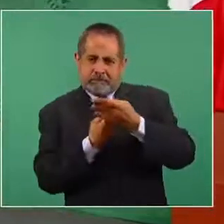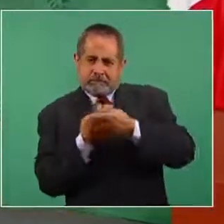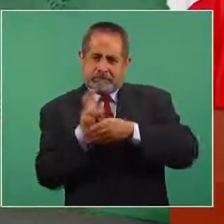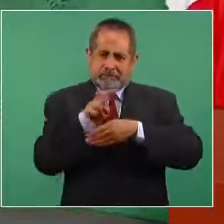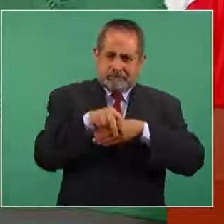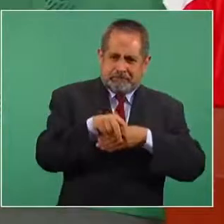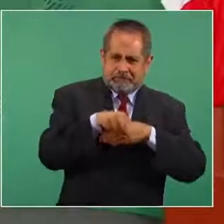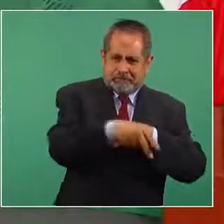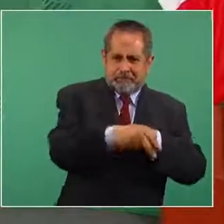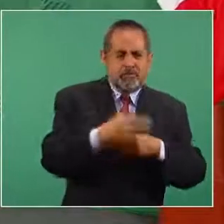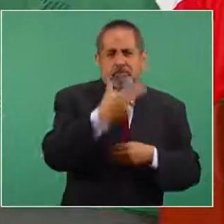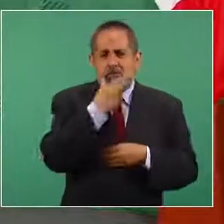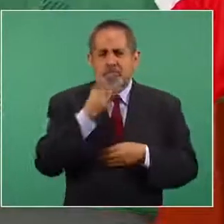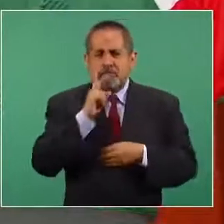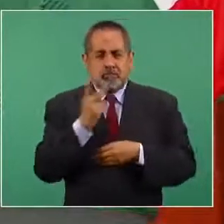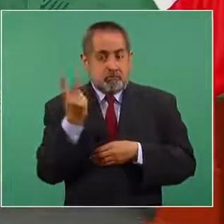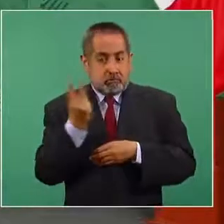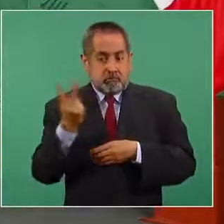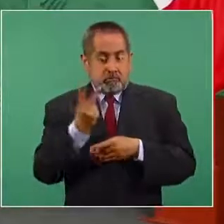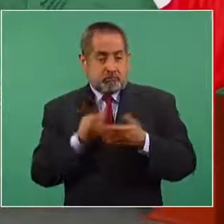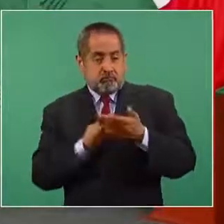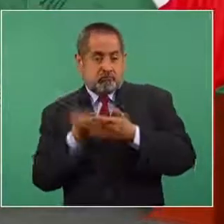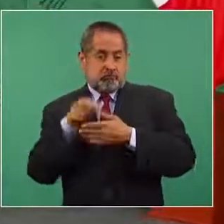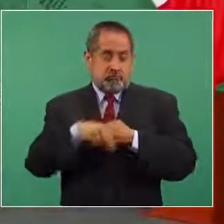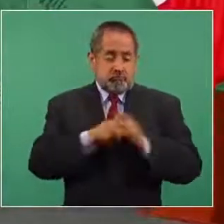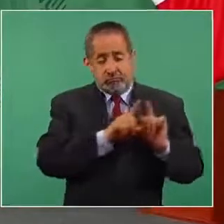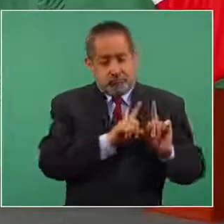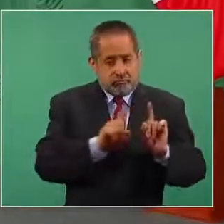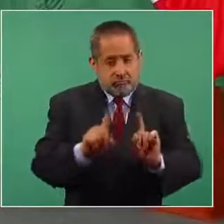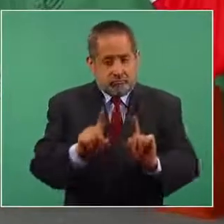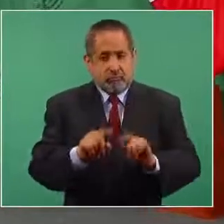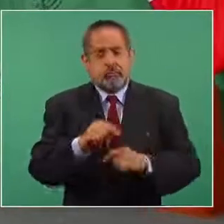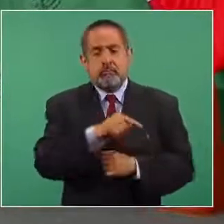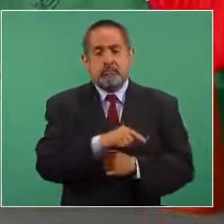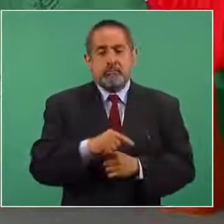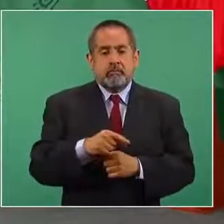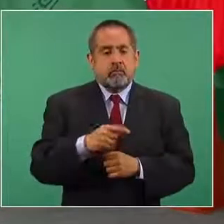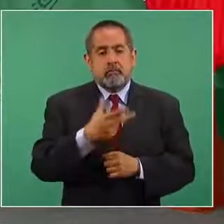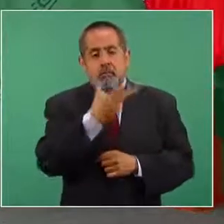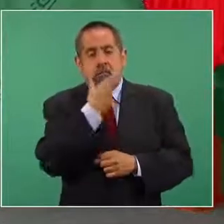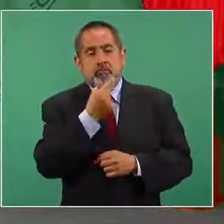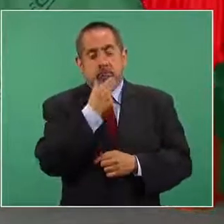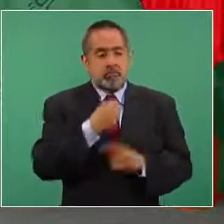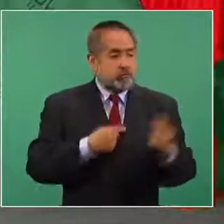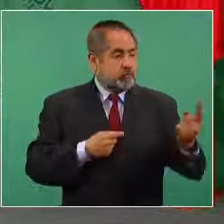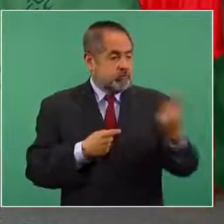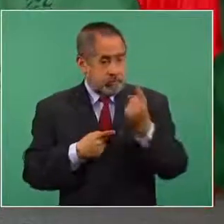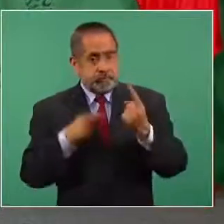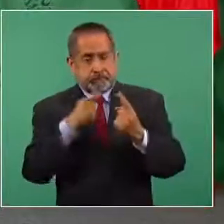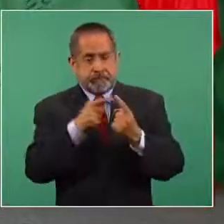un hombre y una mujer. Un hombre para plantear